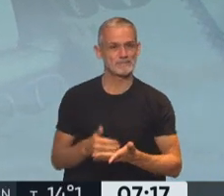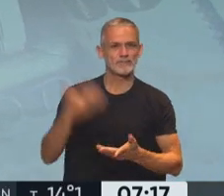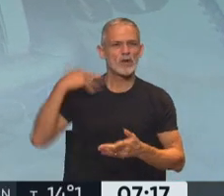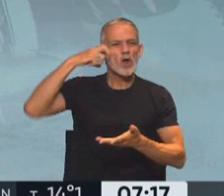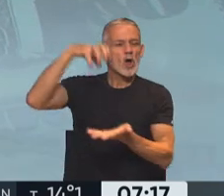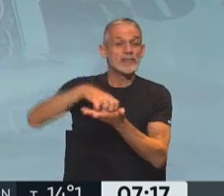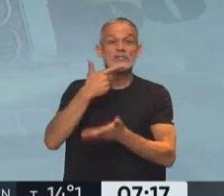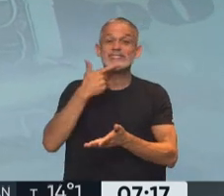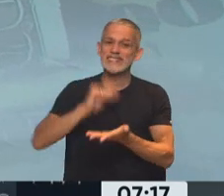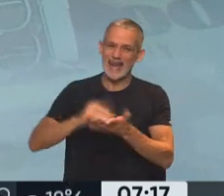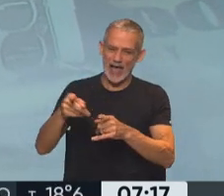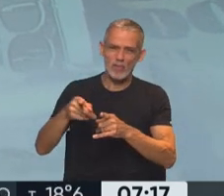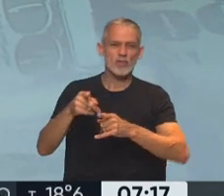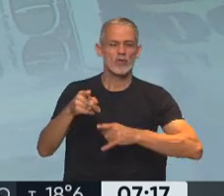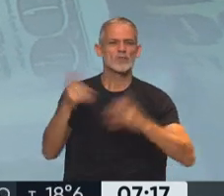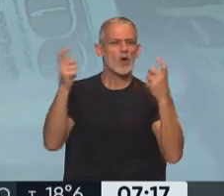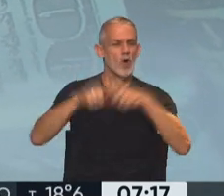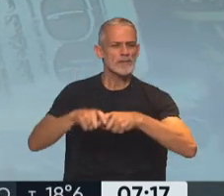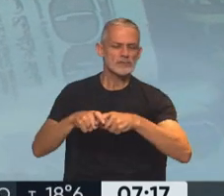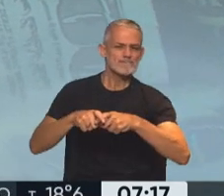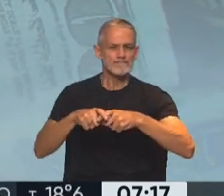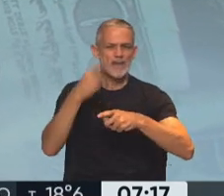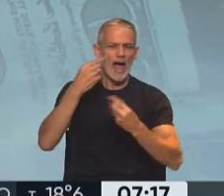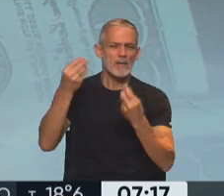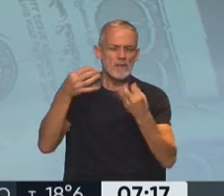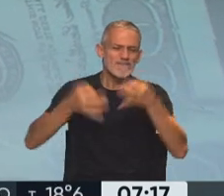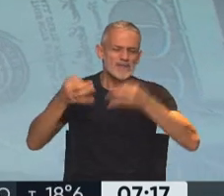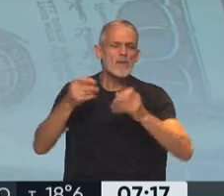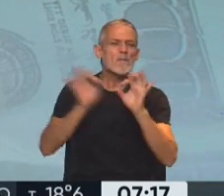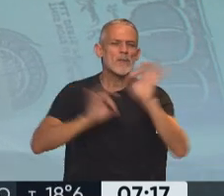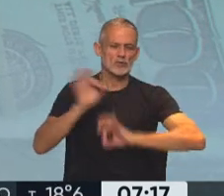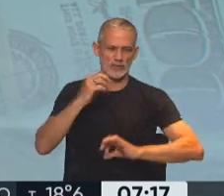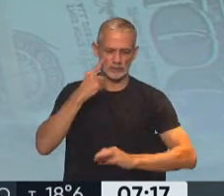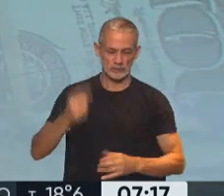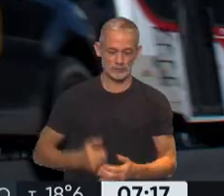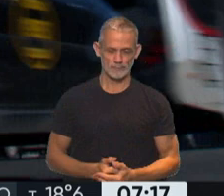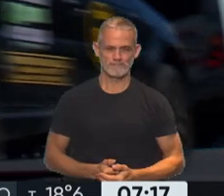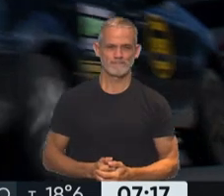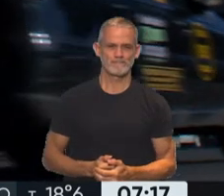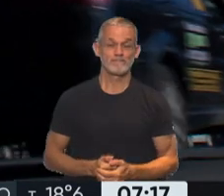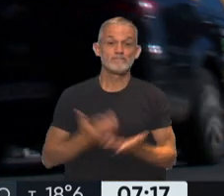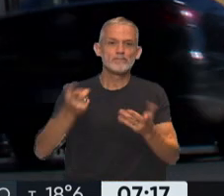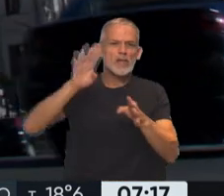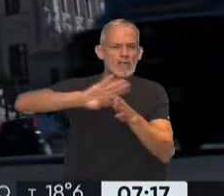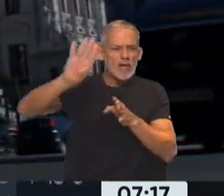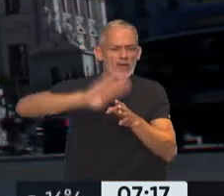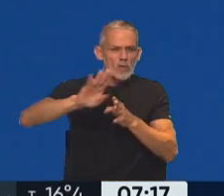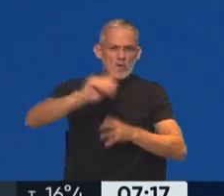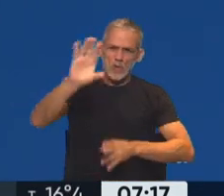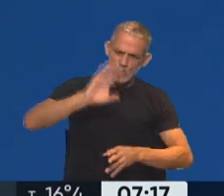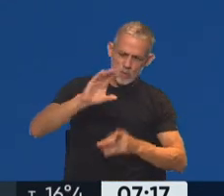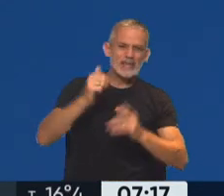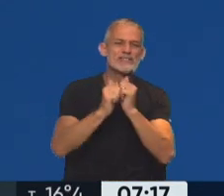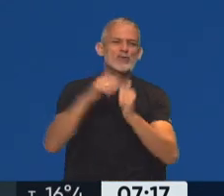en el senado más precisamente en comisiones se analizaron parte de esos proyectos el endeudamiento ha servido en la